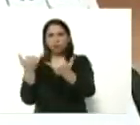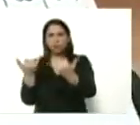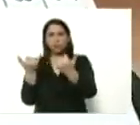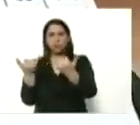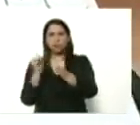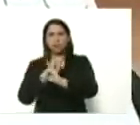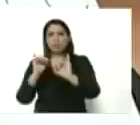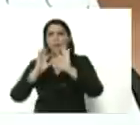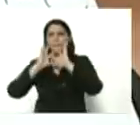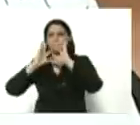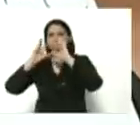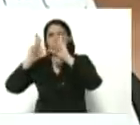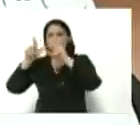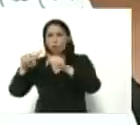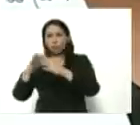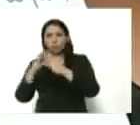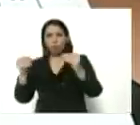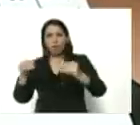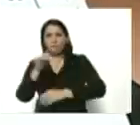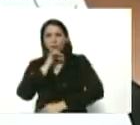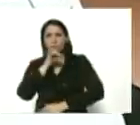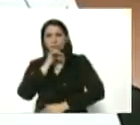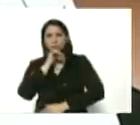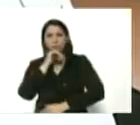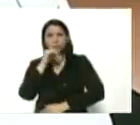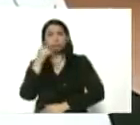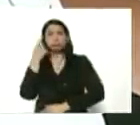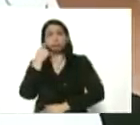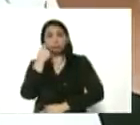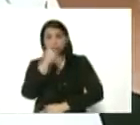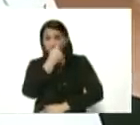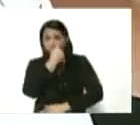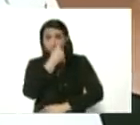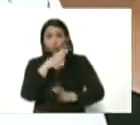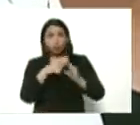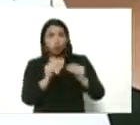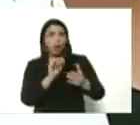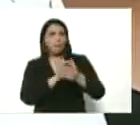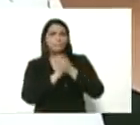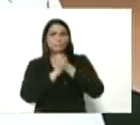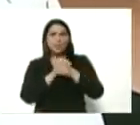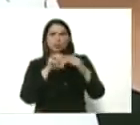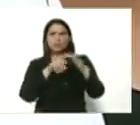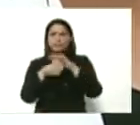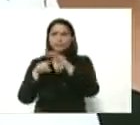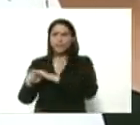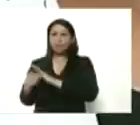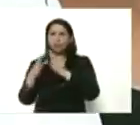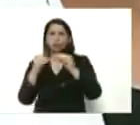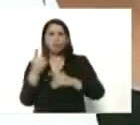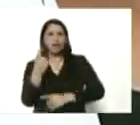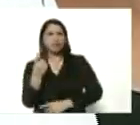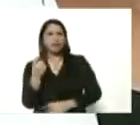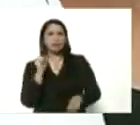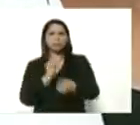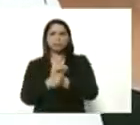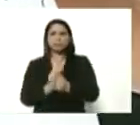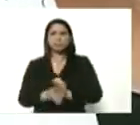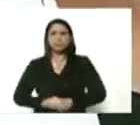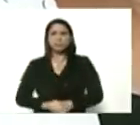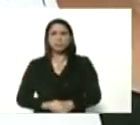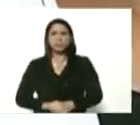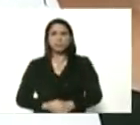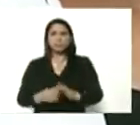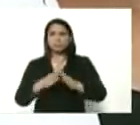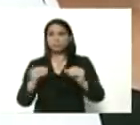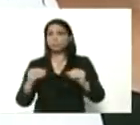está aportando todos los elementos, todos, oídos, todos, sus cómplices internos, todos, los que faltaban por capturar,